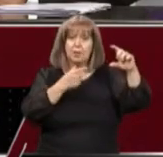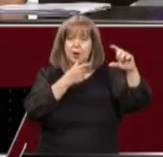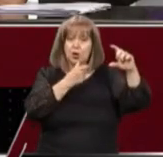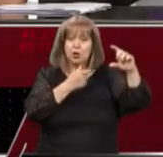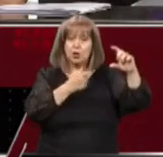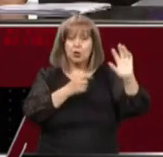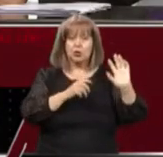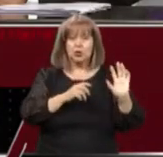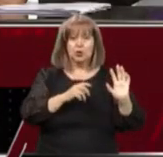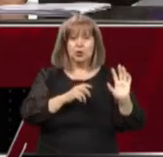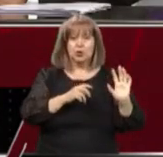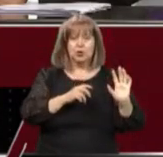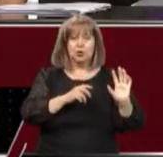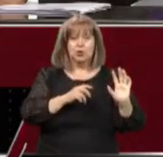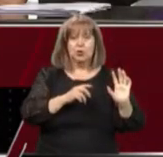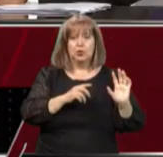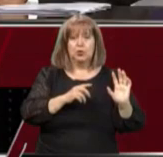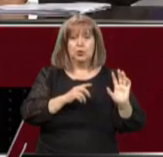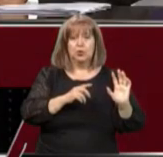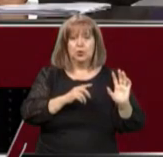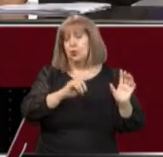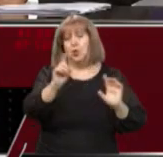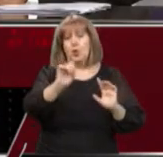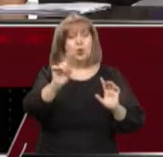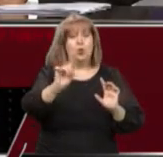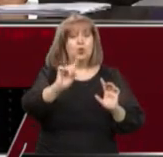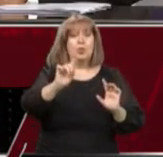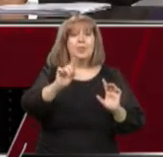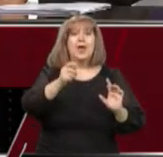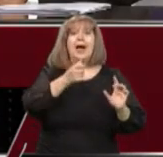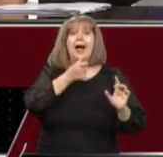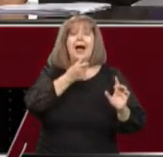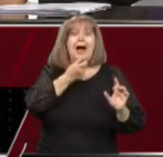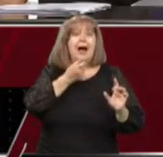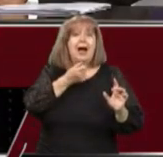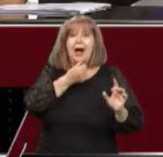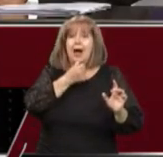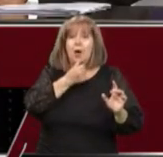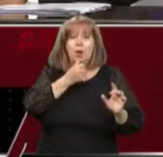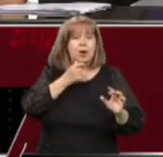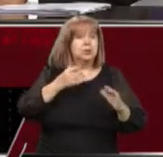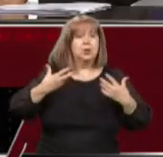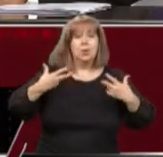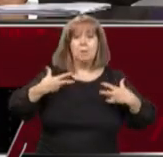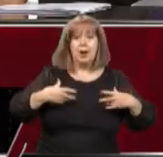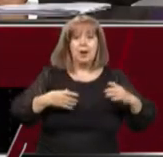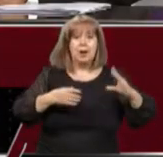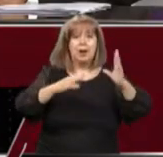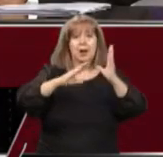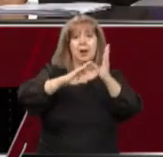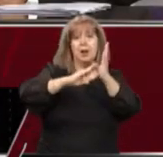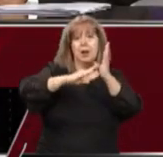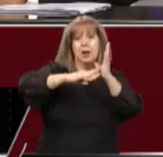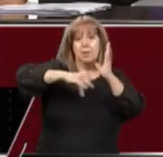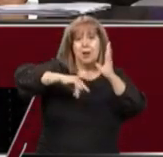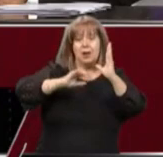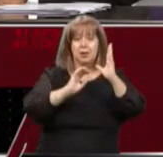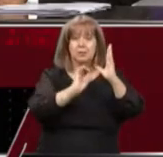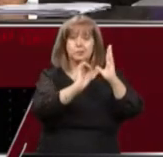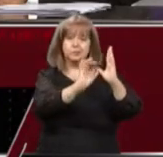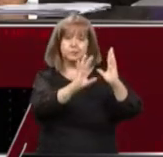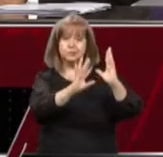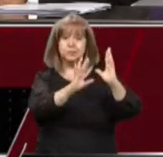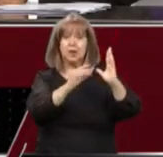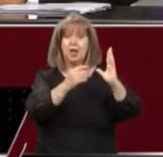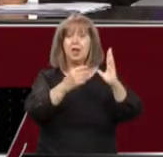el agua tiene que salir como siempre nosotros tenemos que dar la calidad la que garantizar y por eso tenemos que parar las plantas